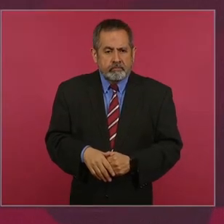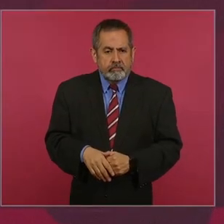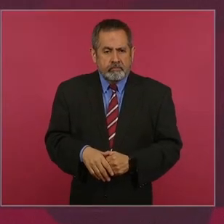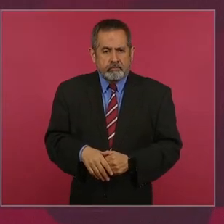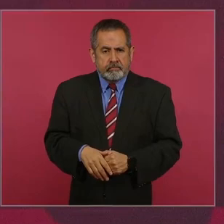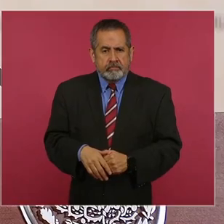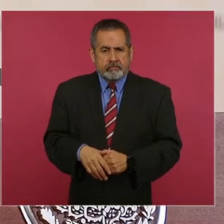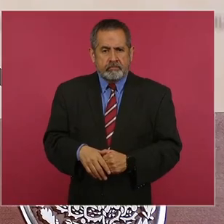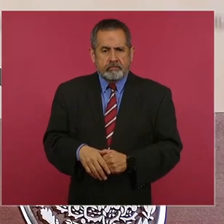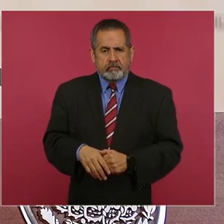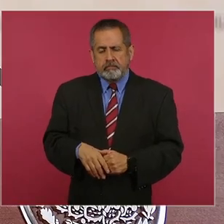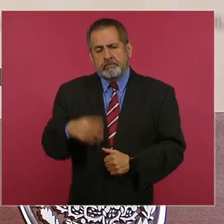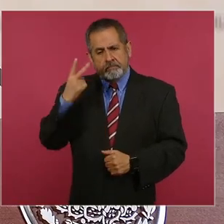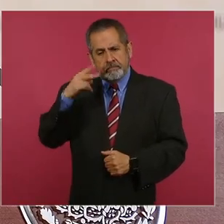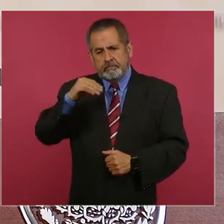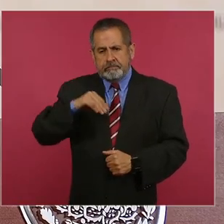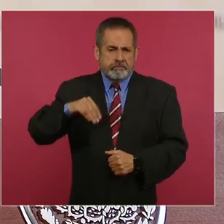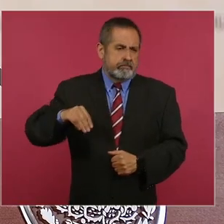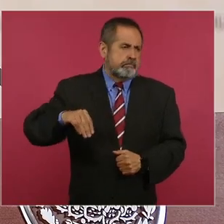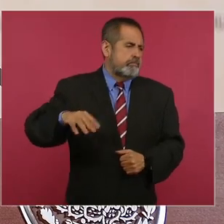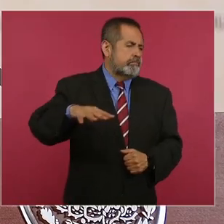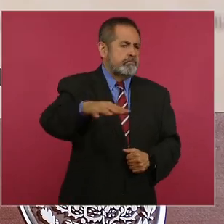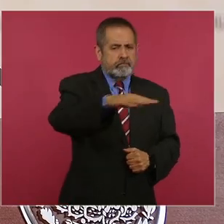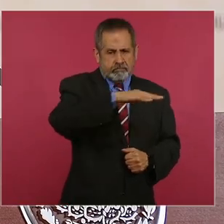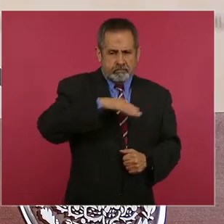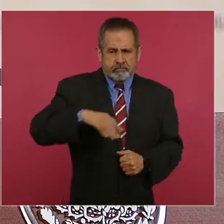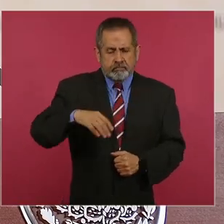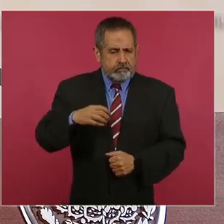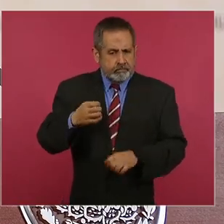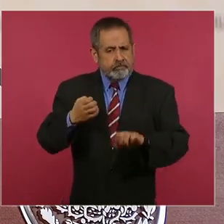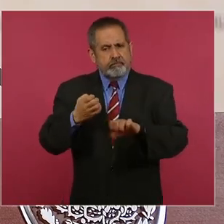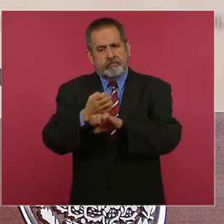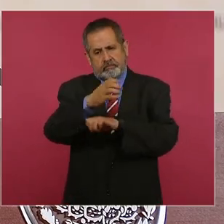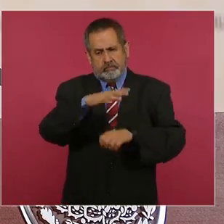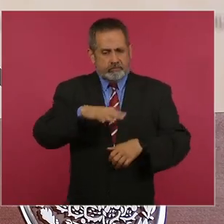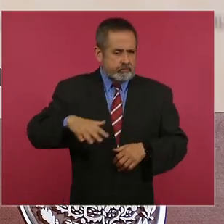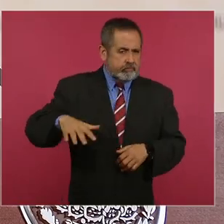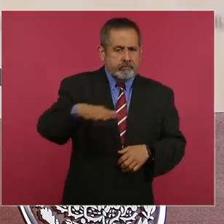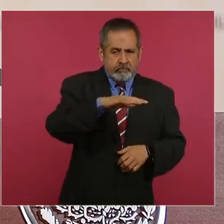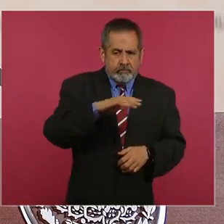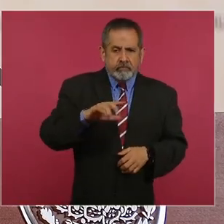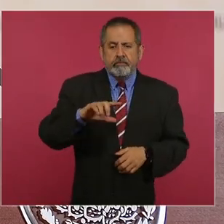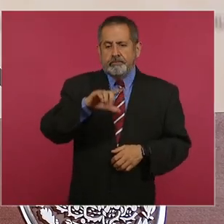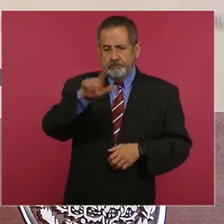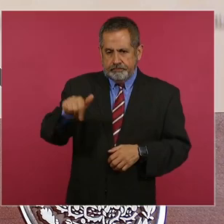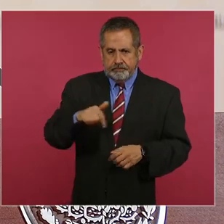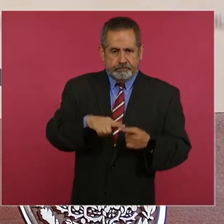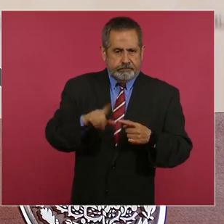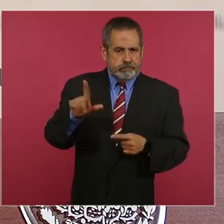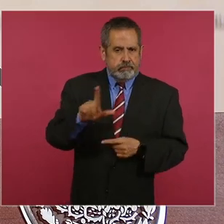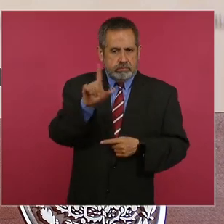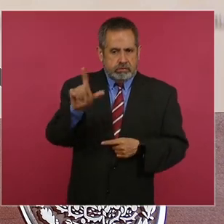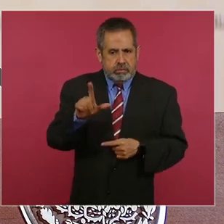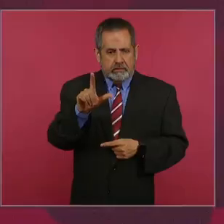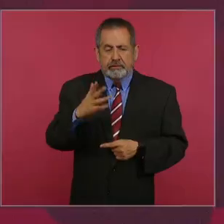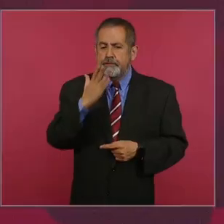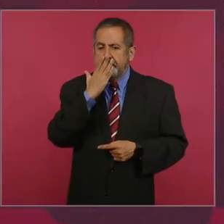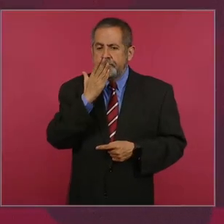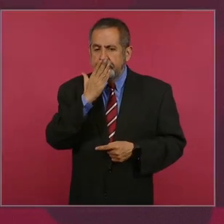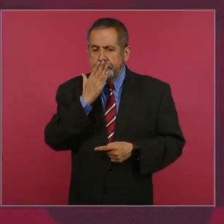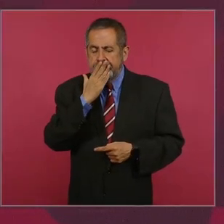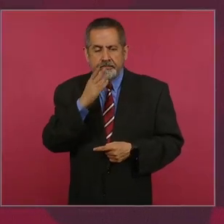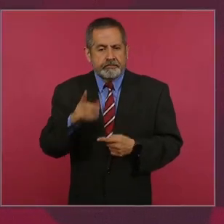y hacemos una gira por todo el estado y luego el lunes es Sonora